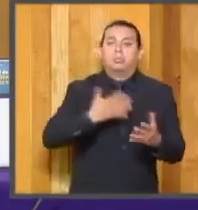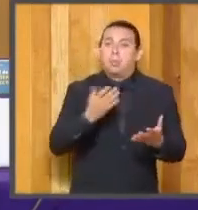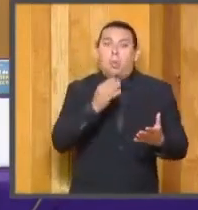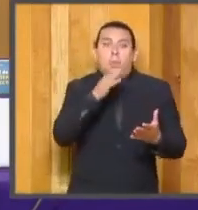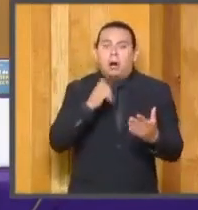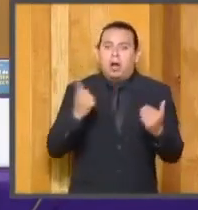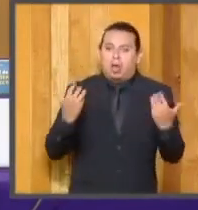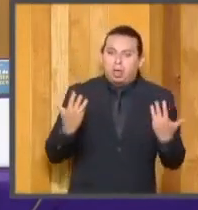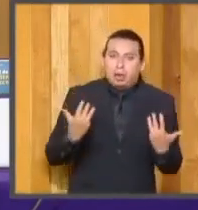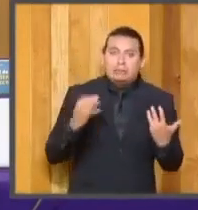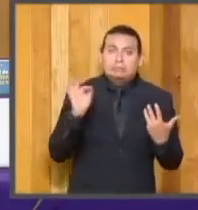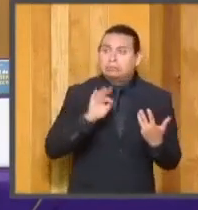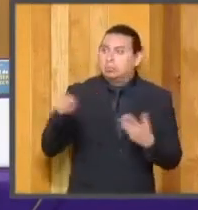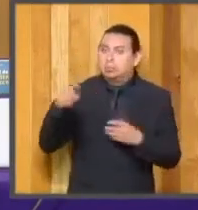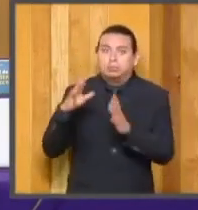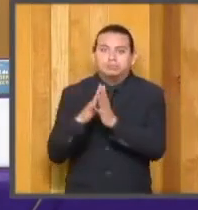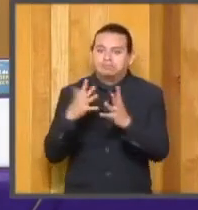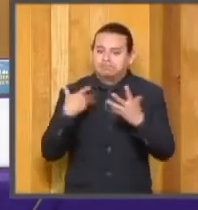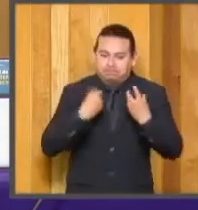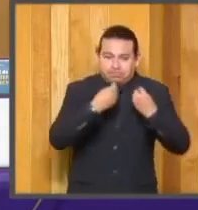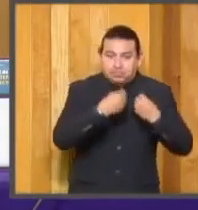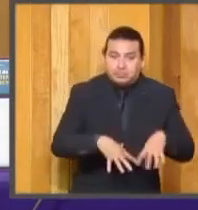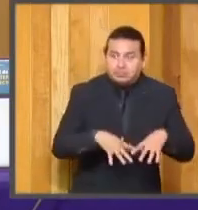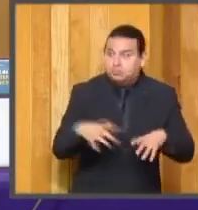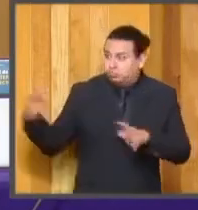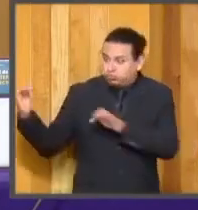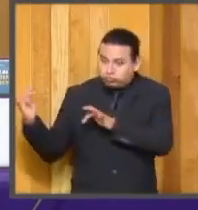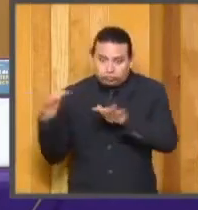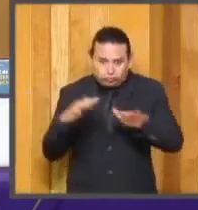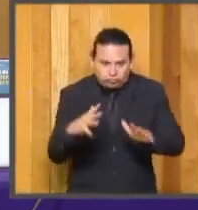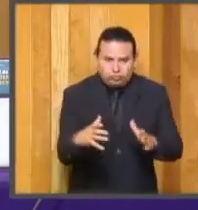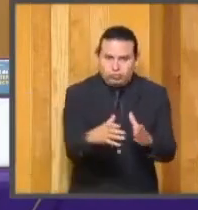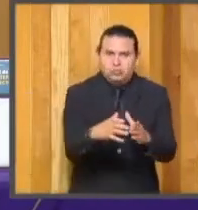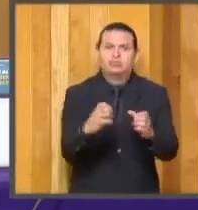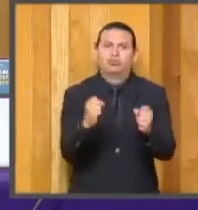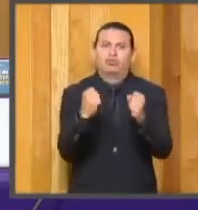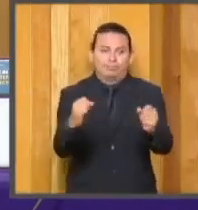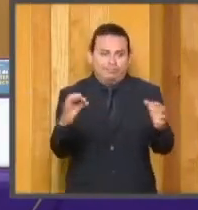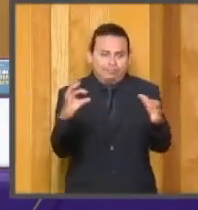y una justificación robusta de la sentencias de los jueces electorales